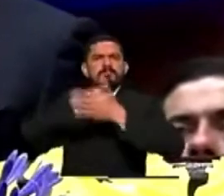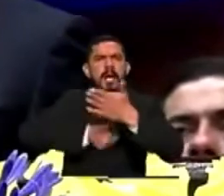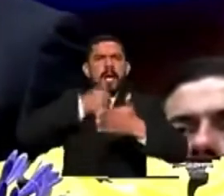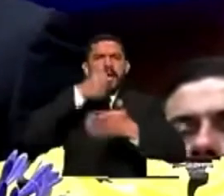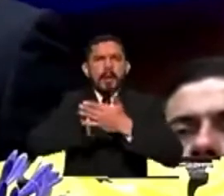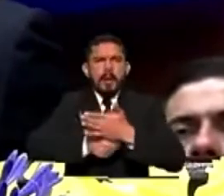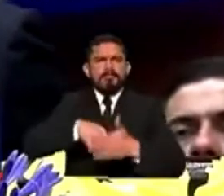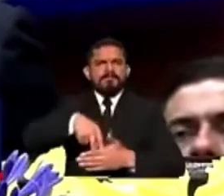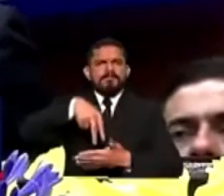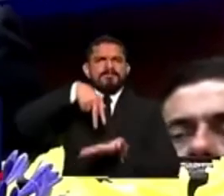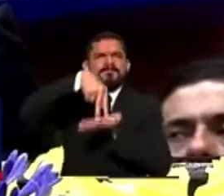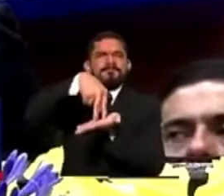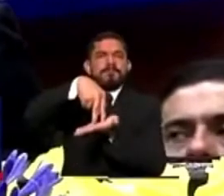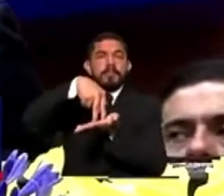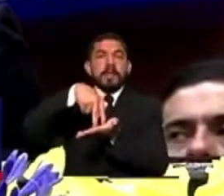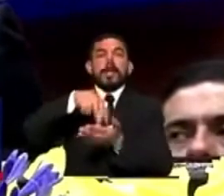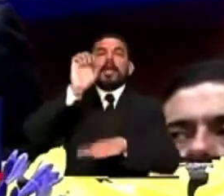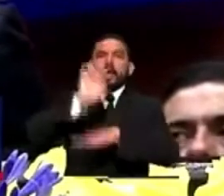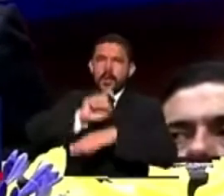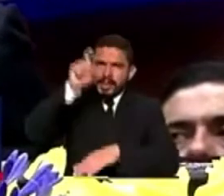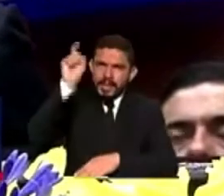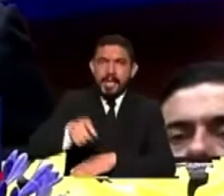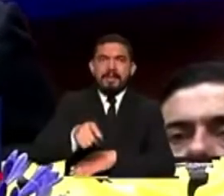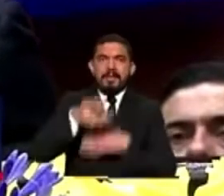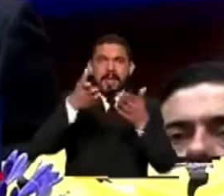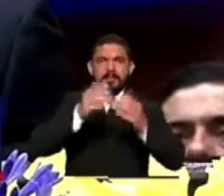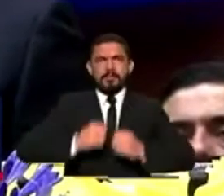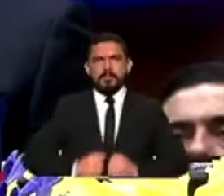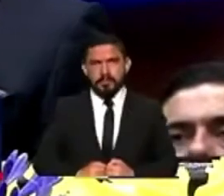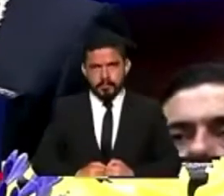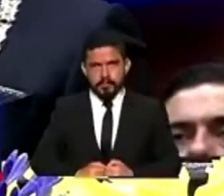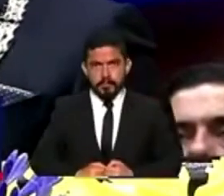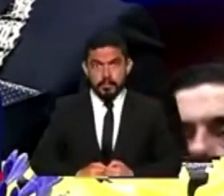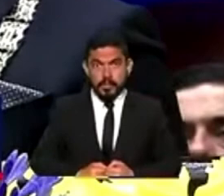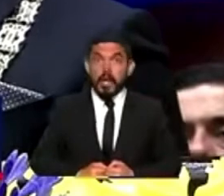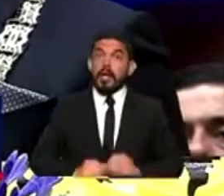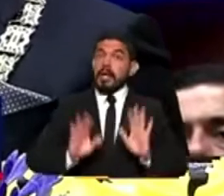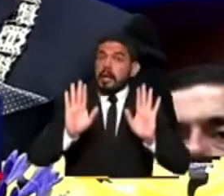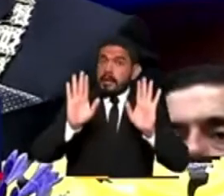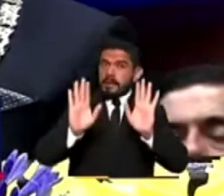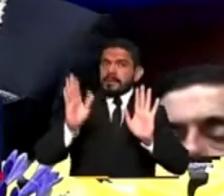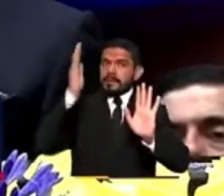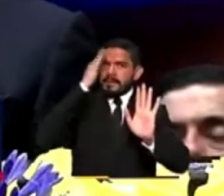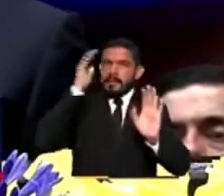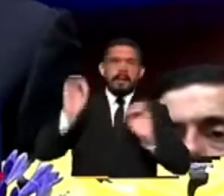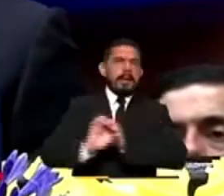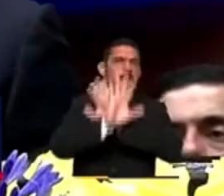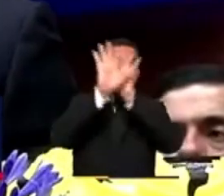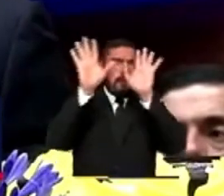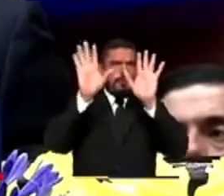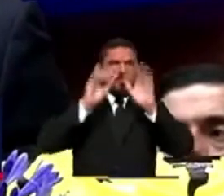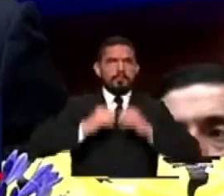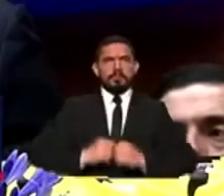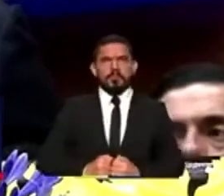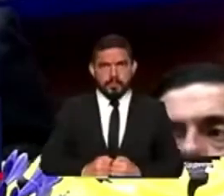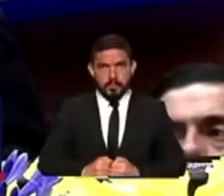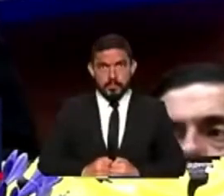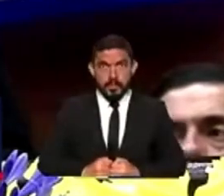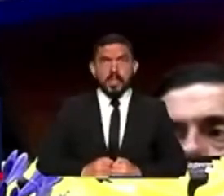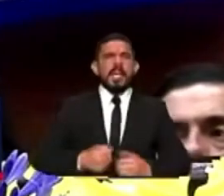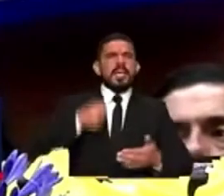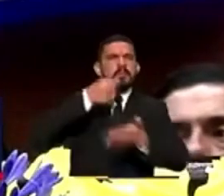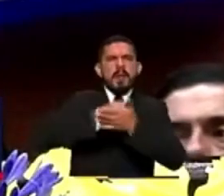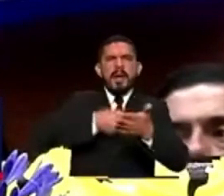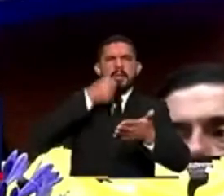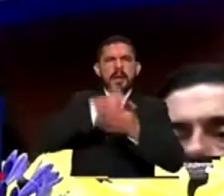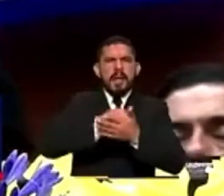imponen, porque eso es lo que el Ecuador necesita. Hay algo que tengo muy claro, y es que para combatir la